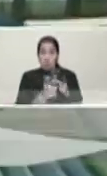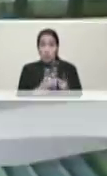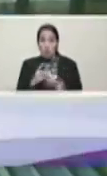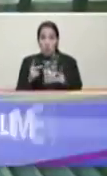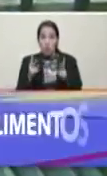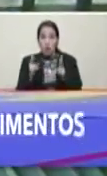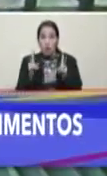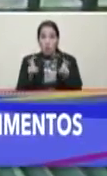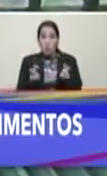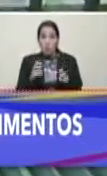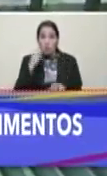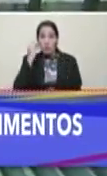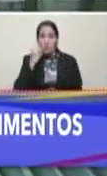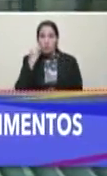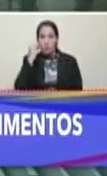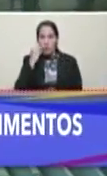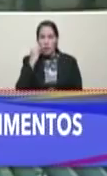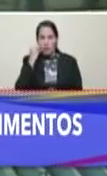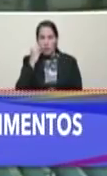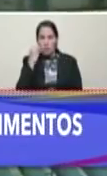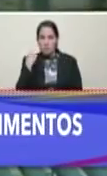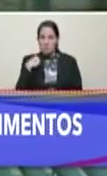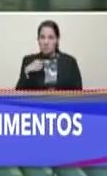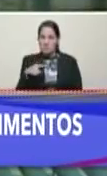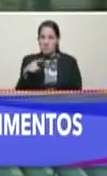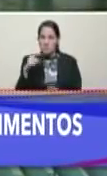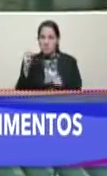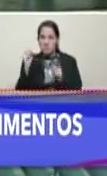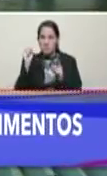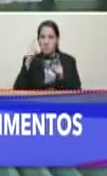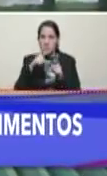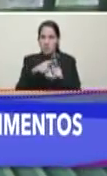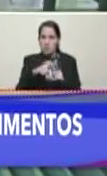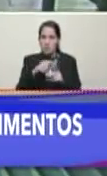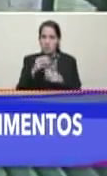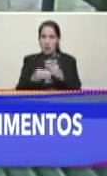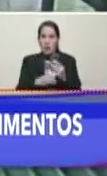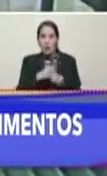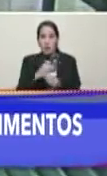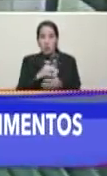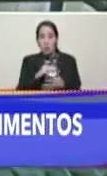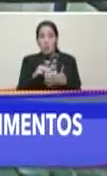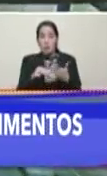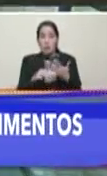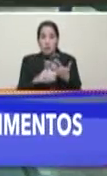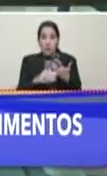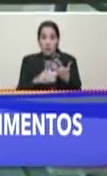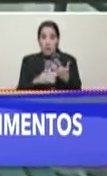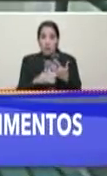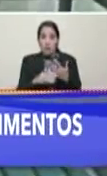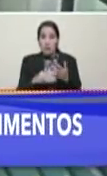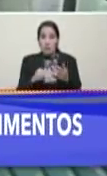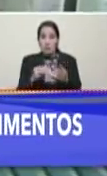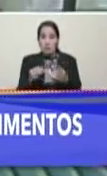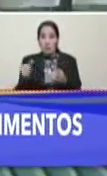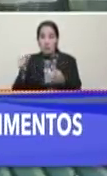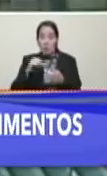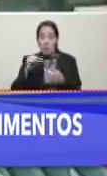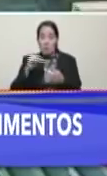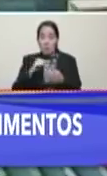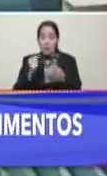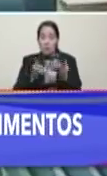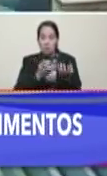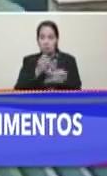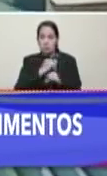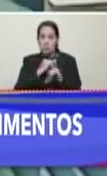tomate que tiene como objetivo la materia prima para envasar la salsa de tomate